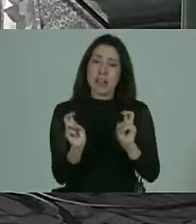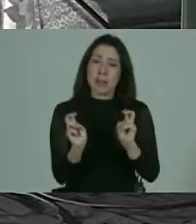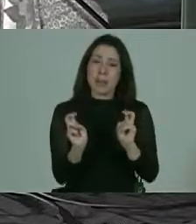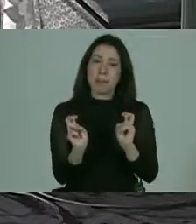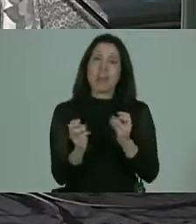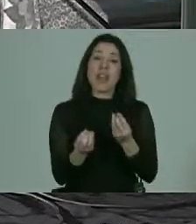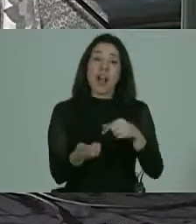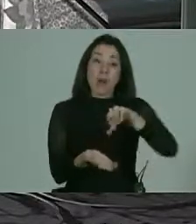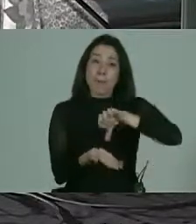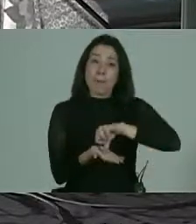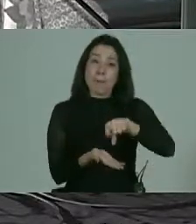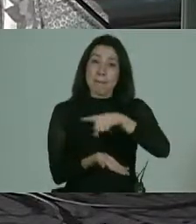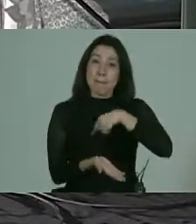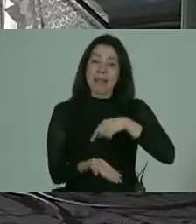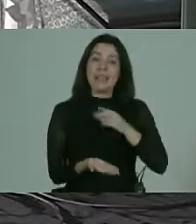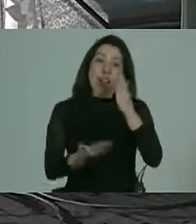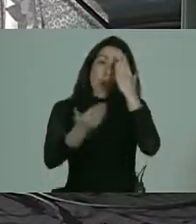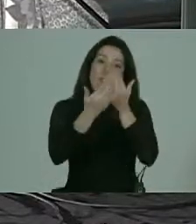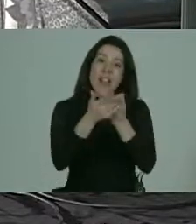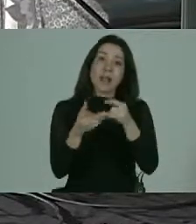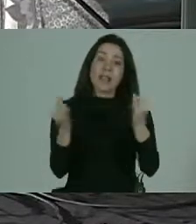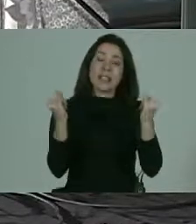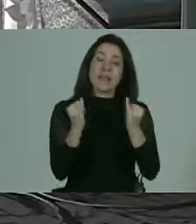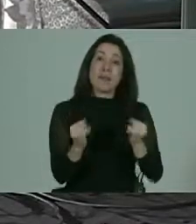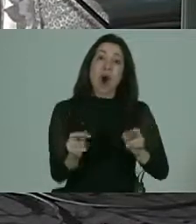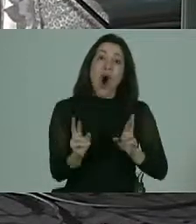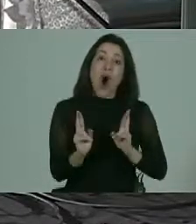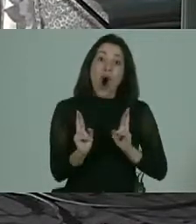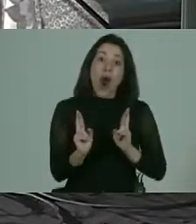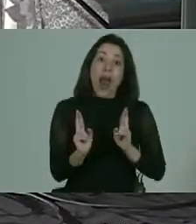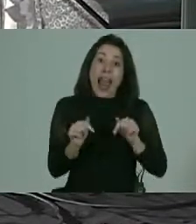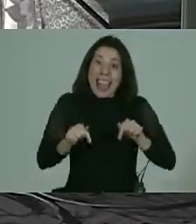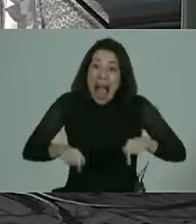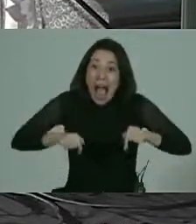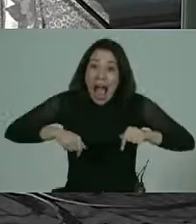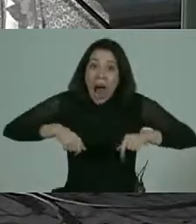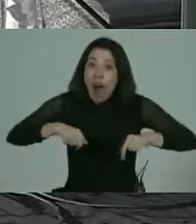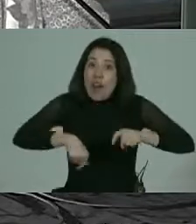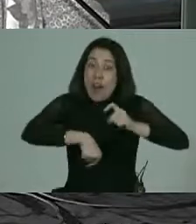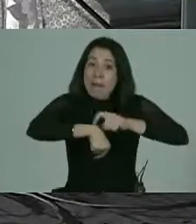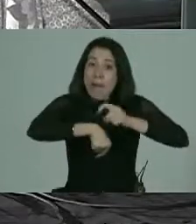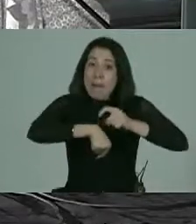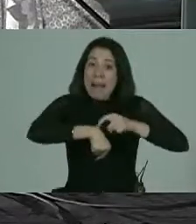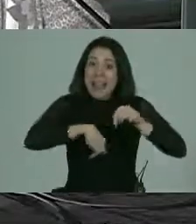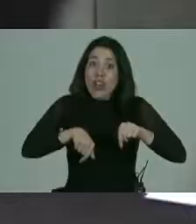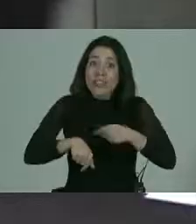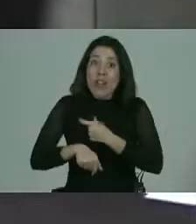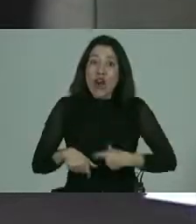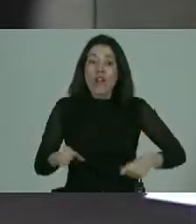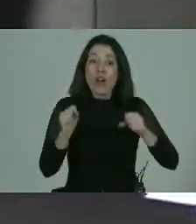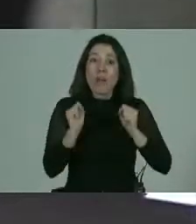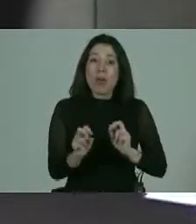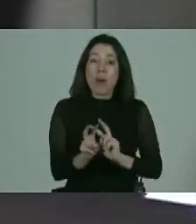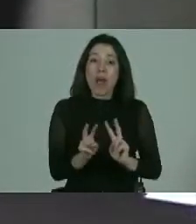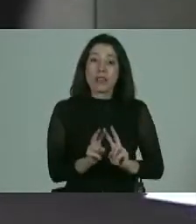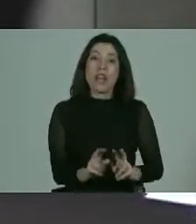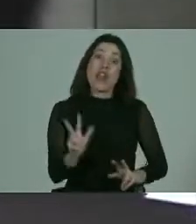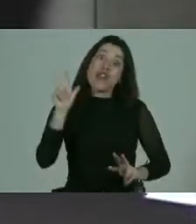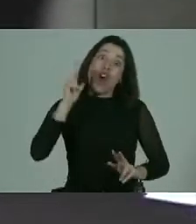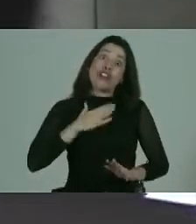como país lo enfrentamos así y ojalá que este es momento este el gobierno para hacerlo sí